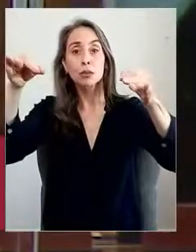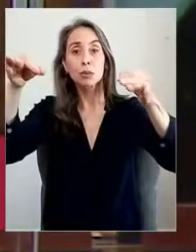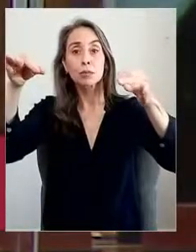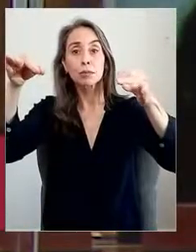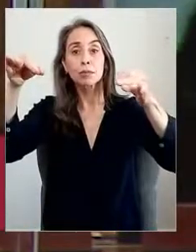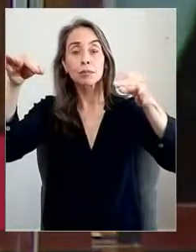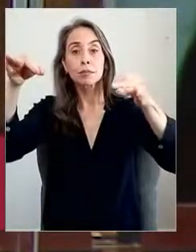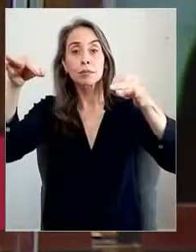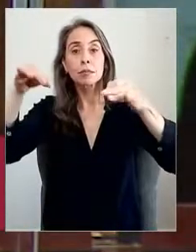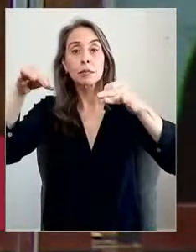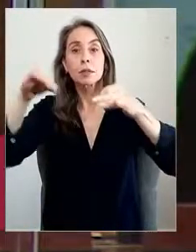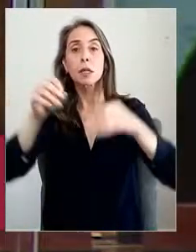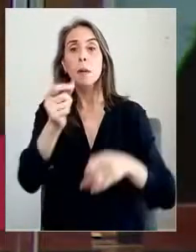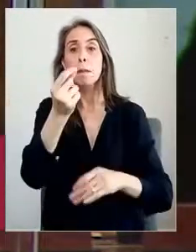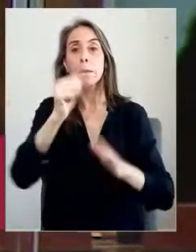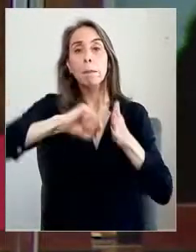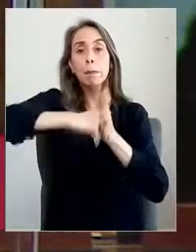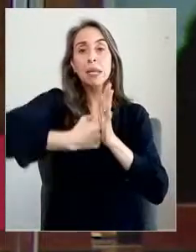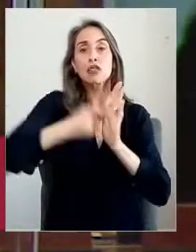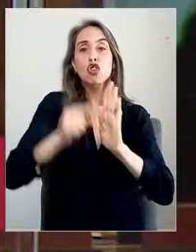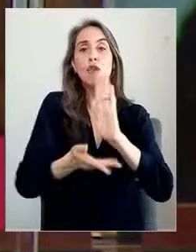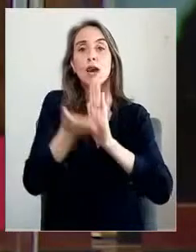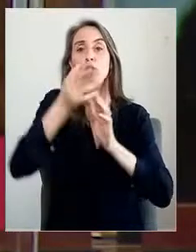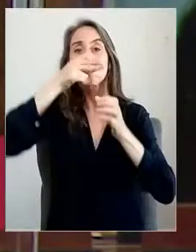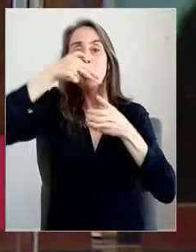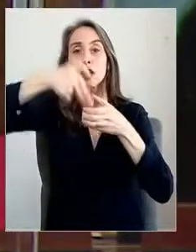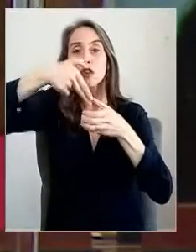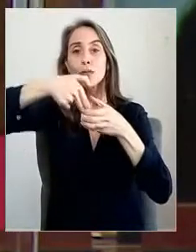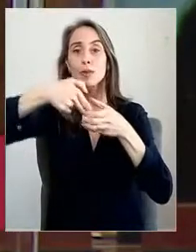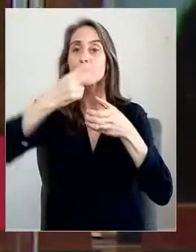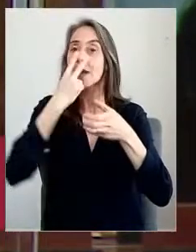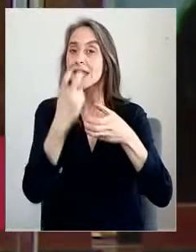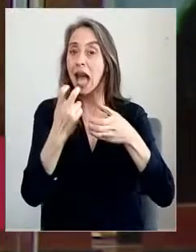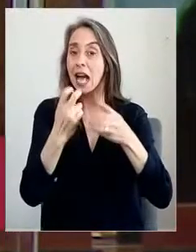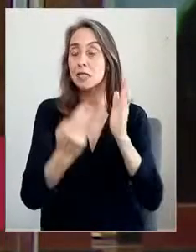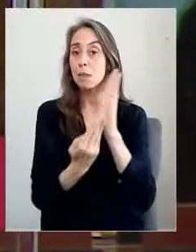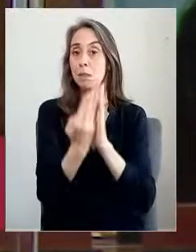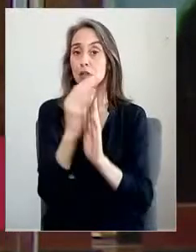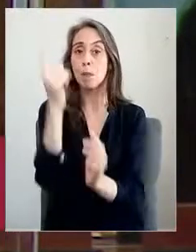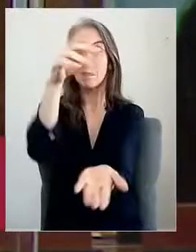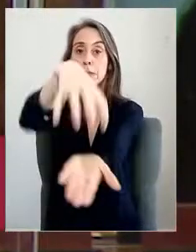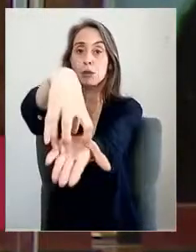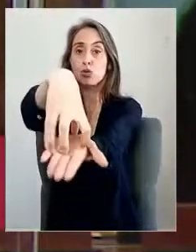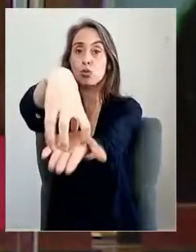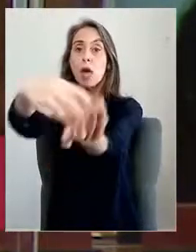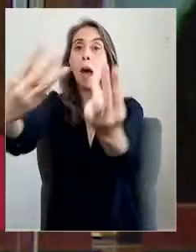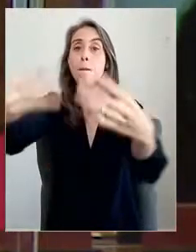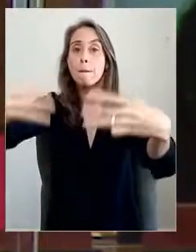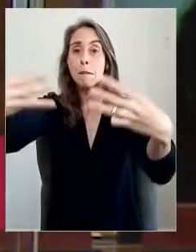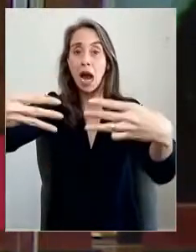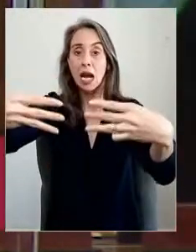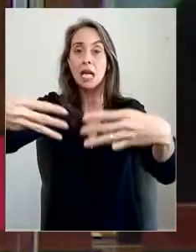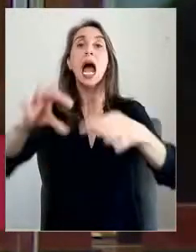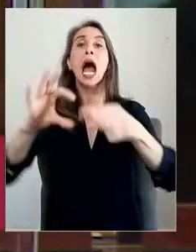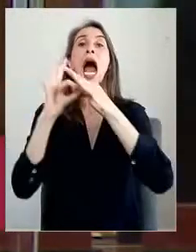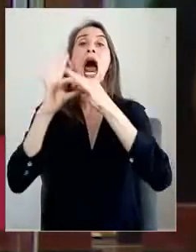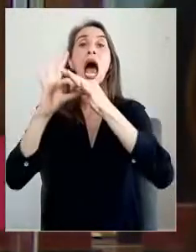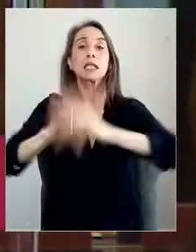de precios de los combustibles que partieron en Magallanes por las movilizaciones en esa